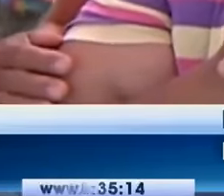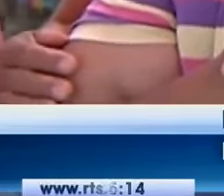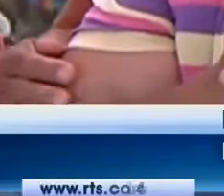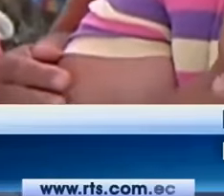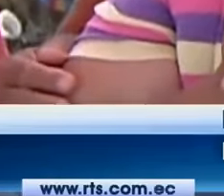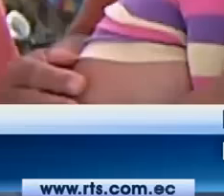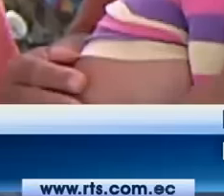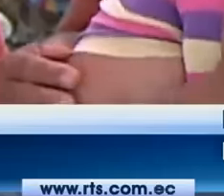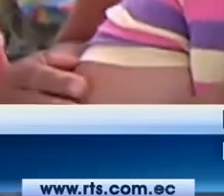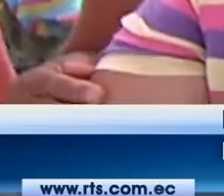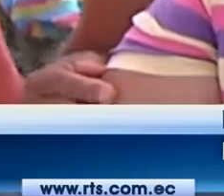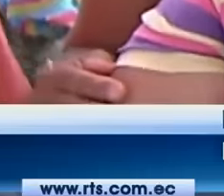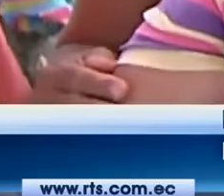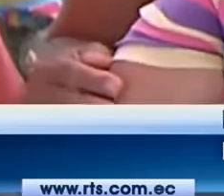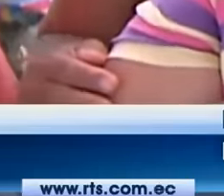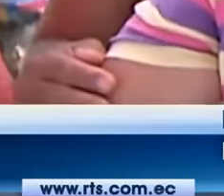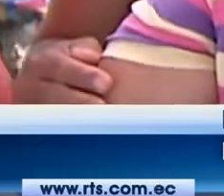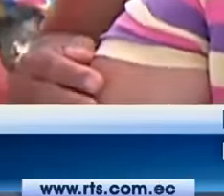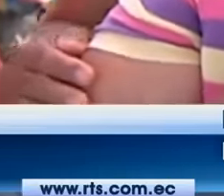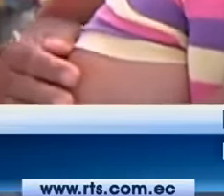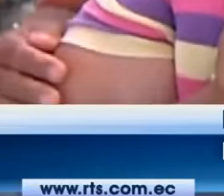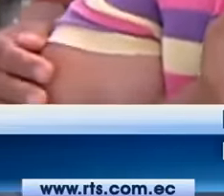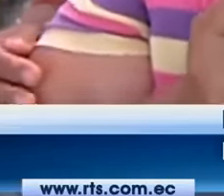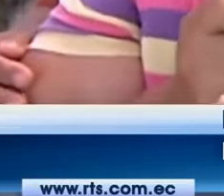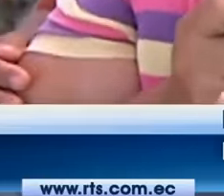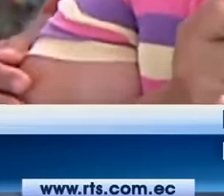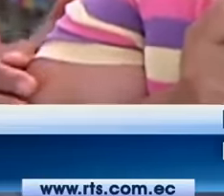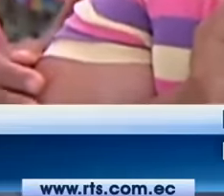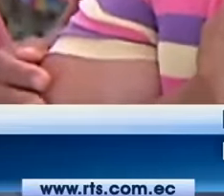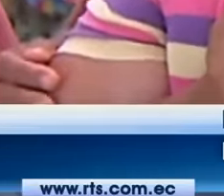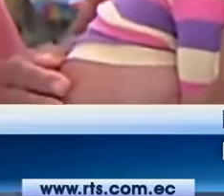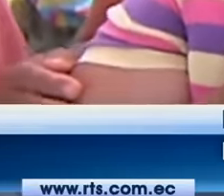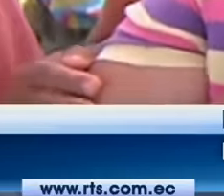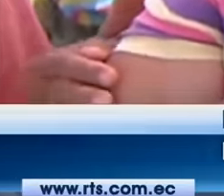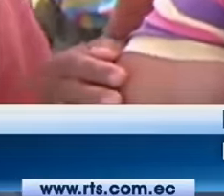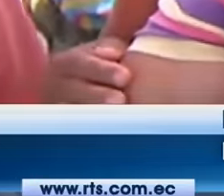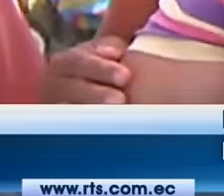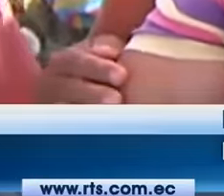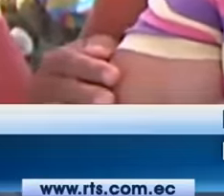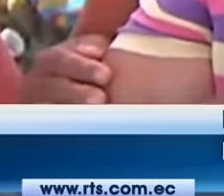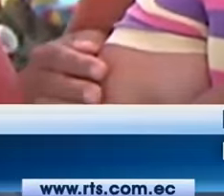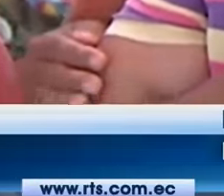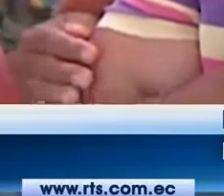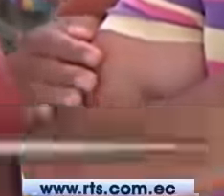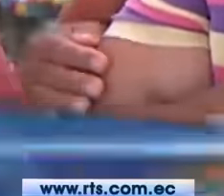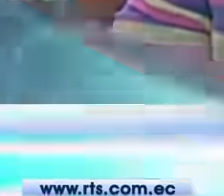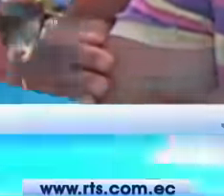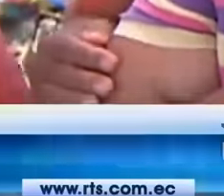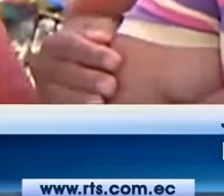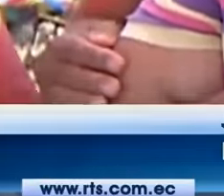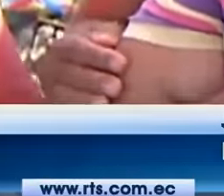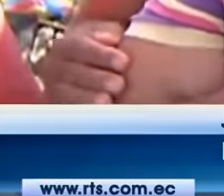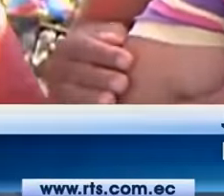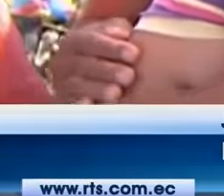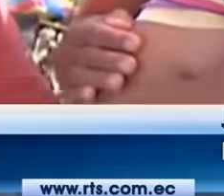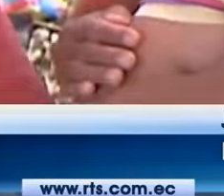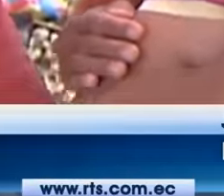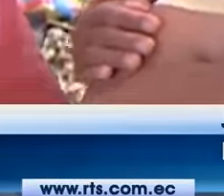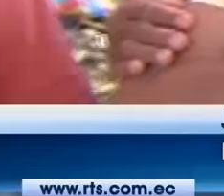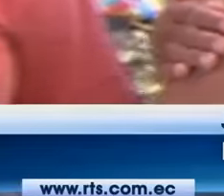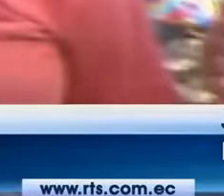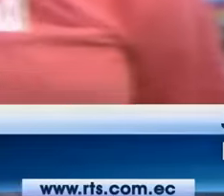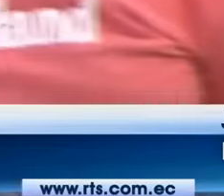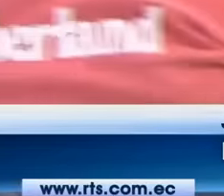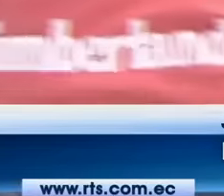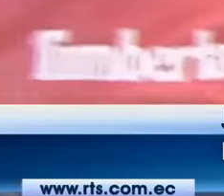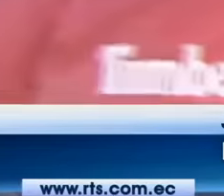Ojalá que no sea solo por hoy día, porque ustedes están aquí. La verdad es que nosotros estamos cansados de esta basura y ojalá que toda la vida sea así.